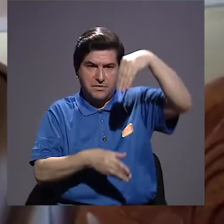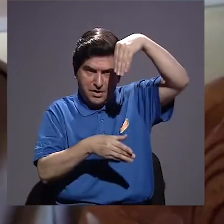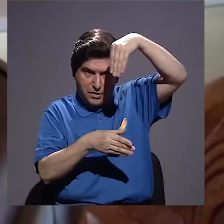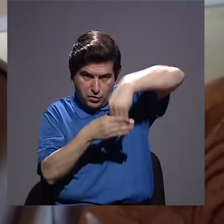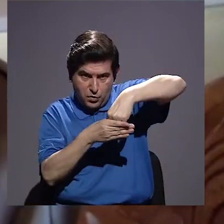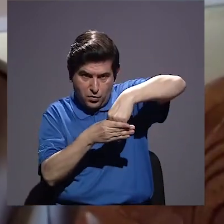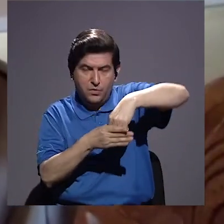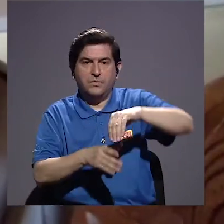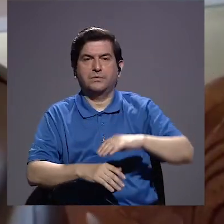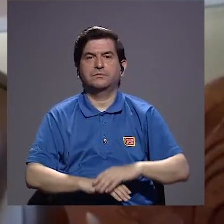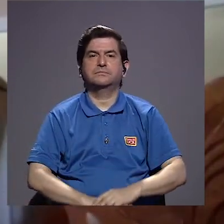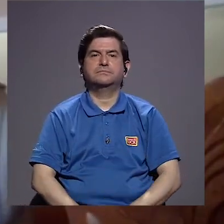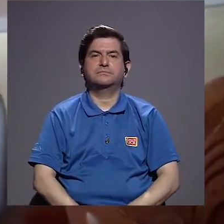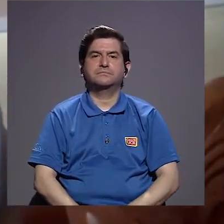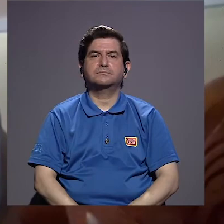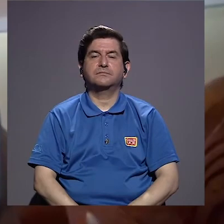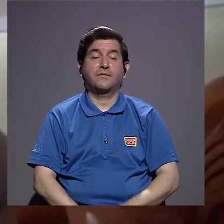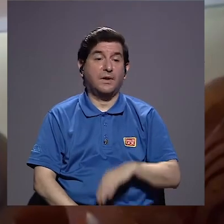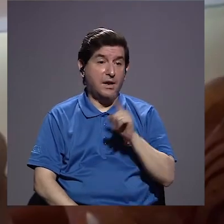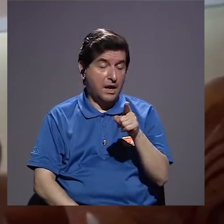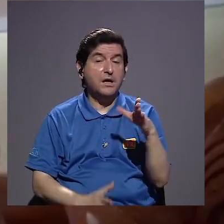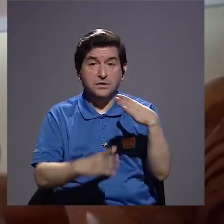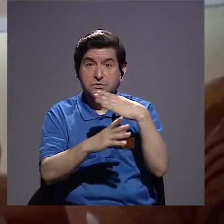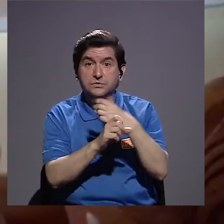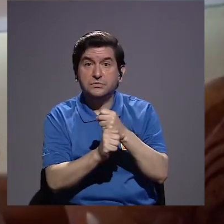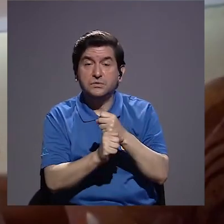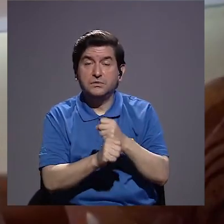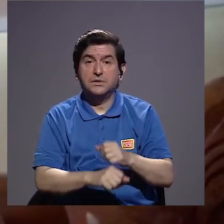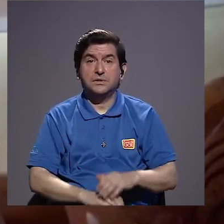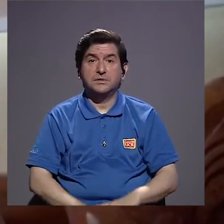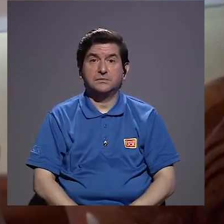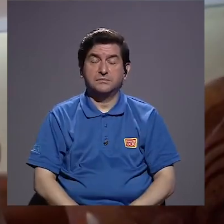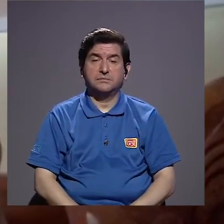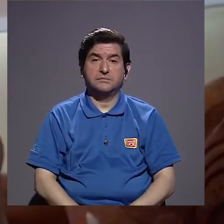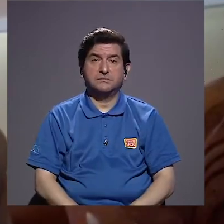esté incorporada ahí. Eso fue lo que hizo